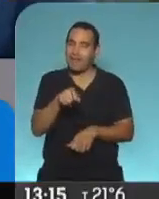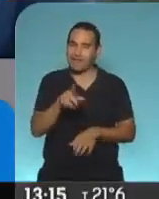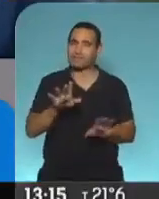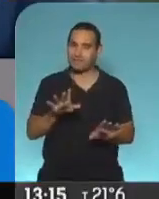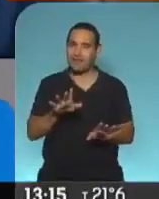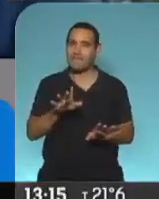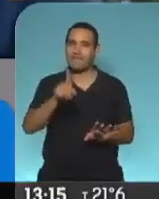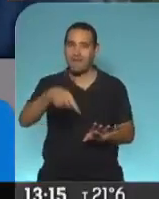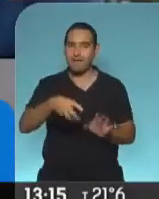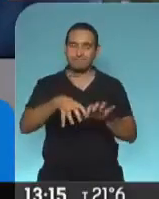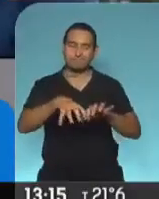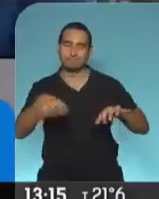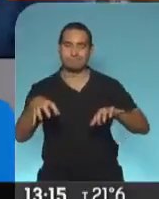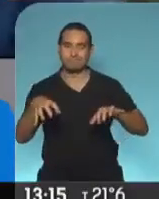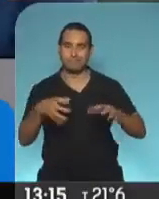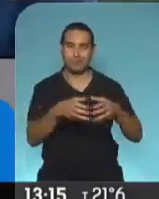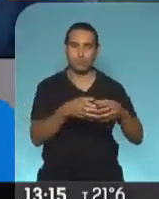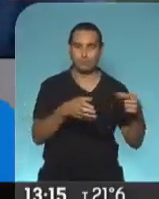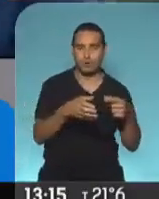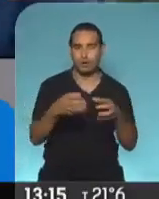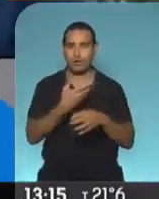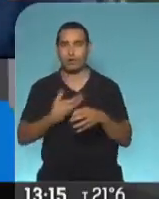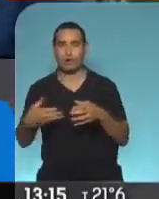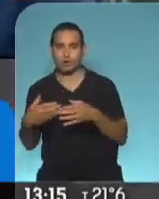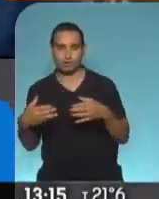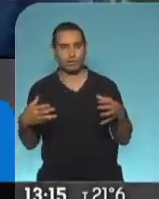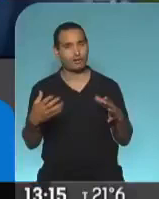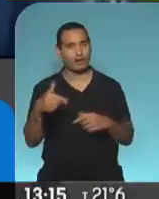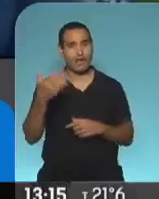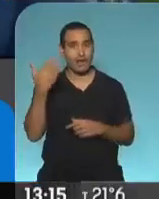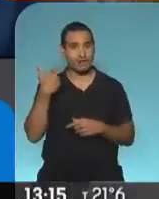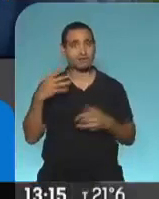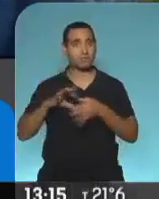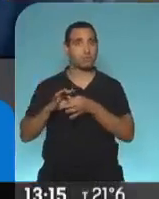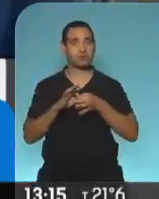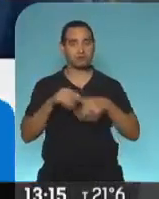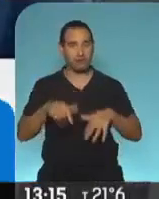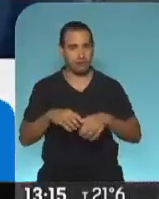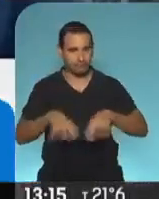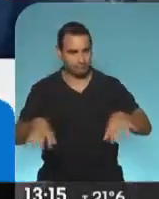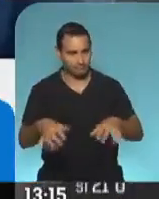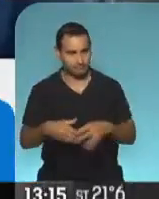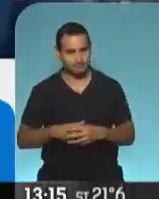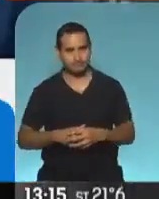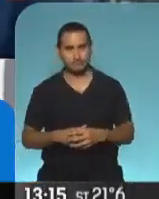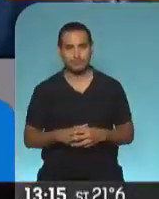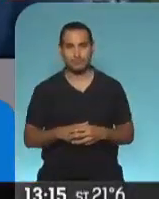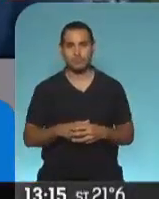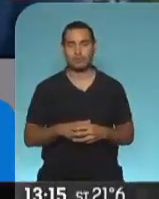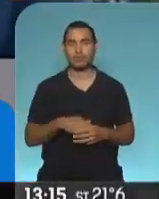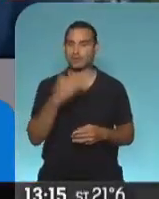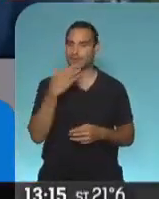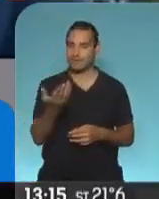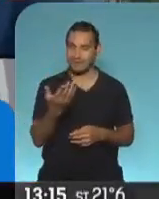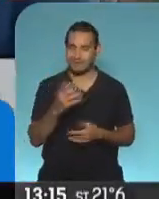una nueva división en este contexto de unidad y de armonía que teníamos en la pandemia hasta hace pocos días. Laura, el cierre para vos. Gracias,